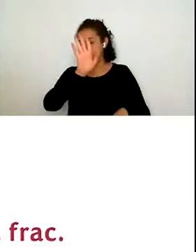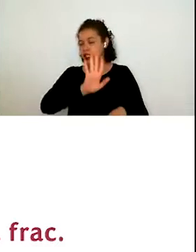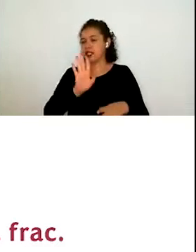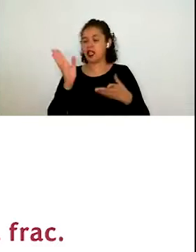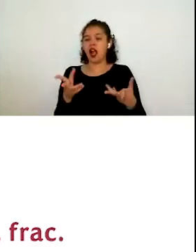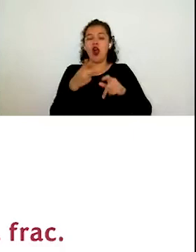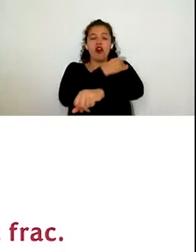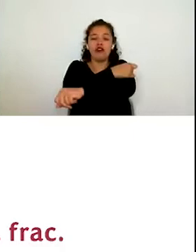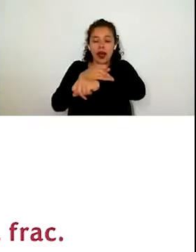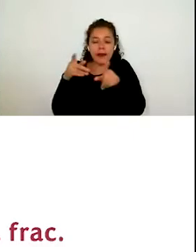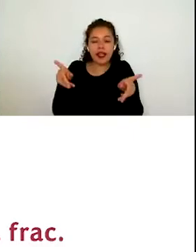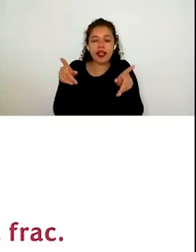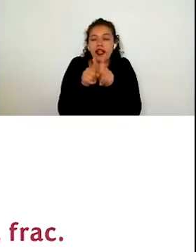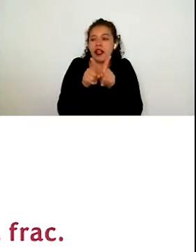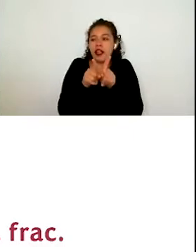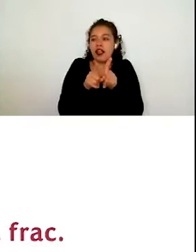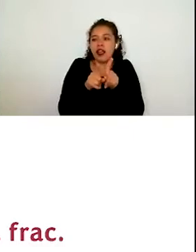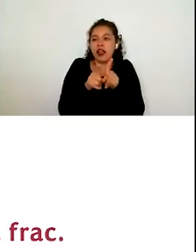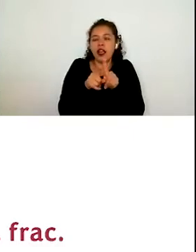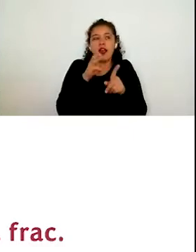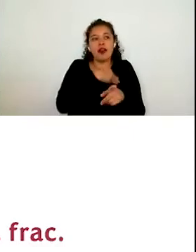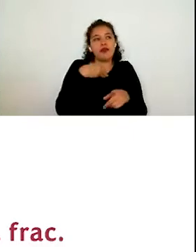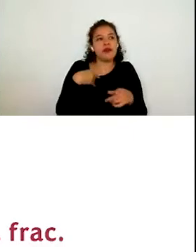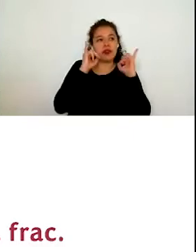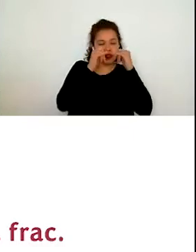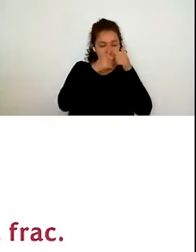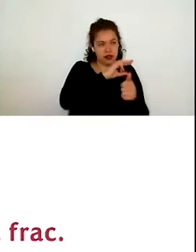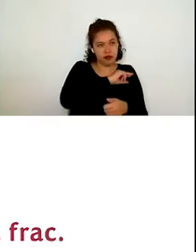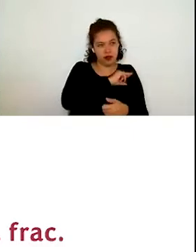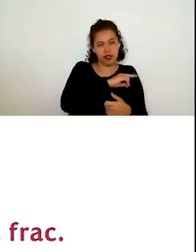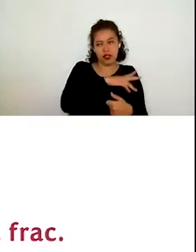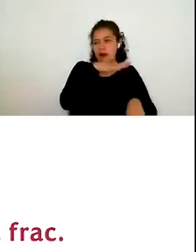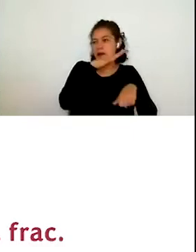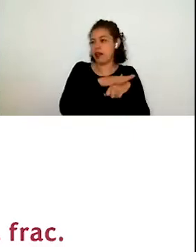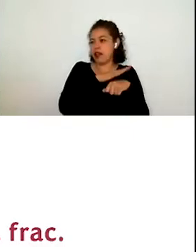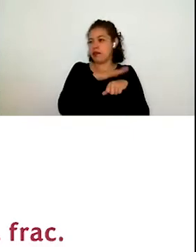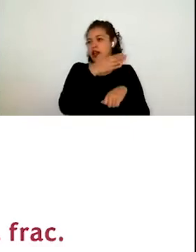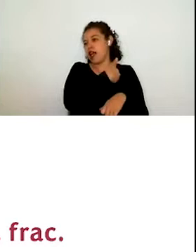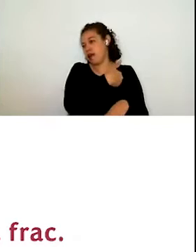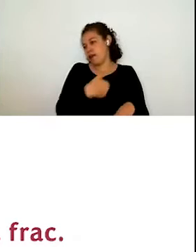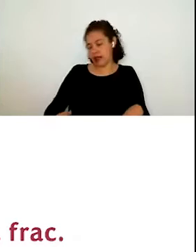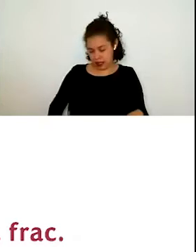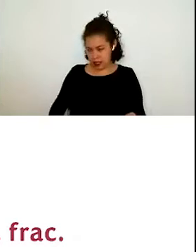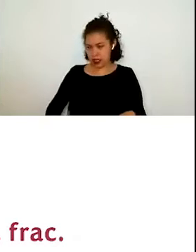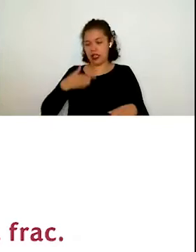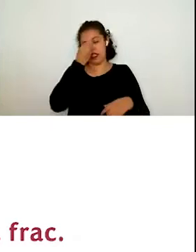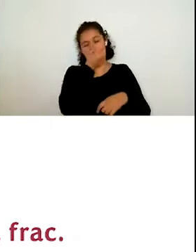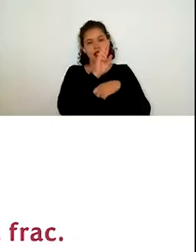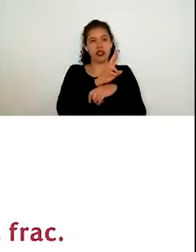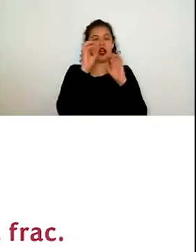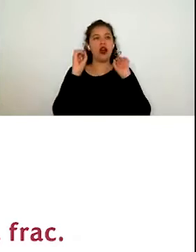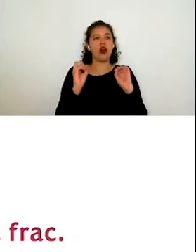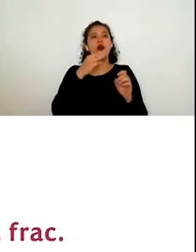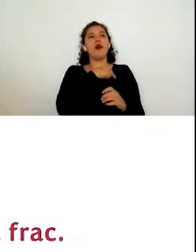algún miembro de la Junta de Asistencia Privada, principalmente de lo que es el presidente, secretario o los